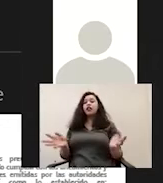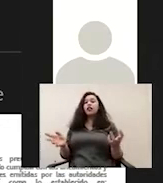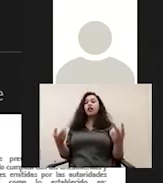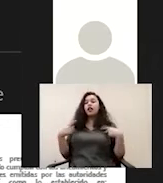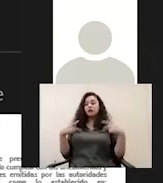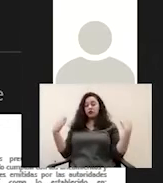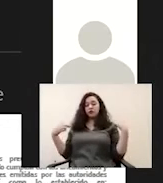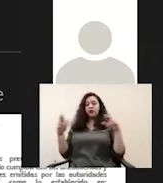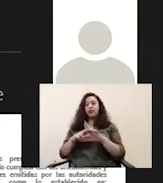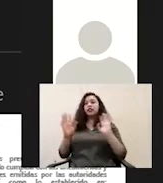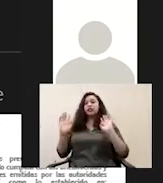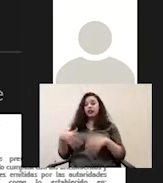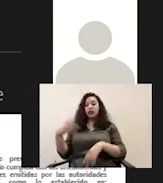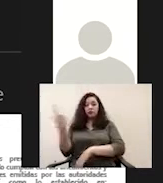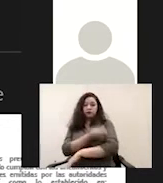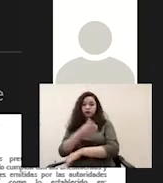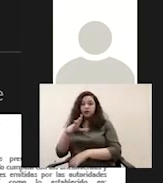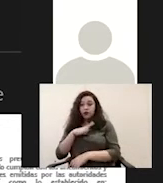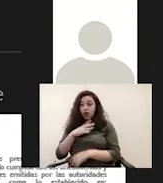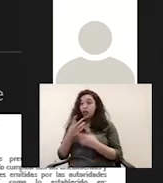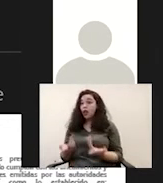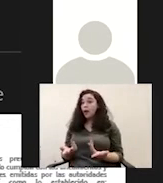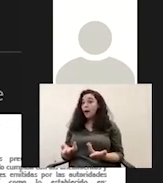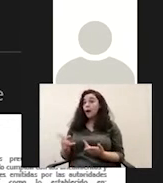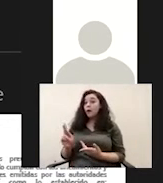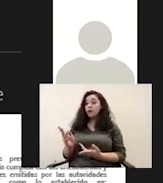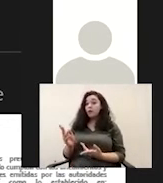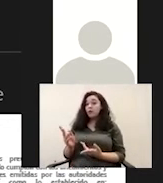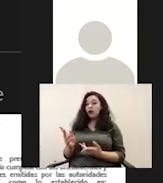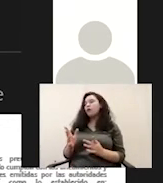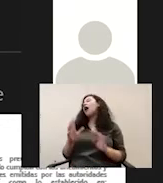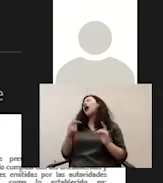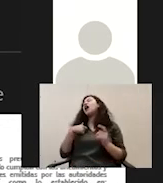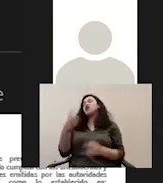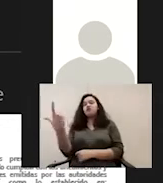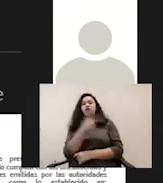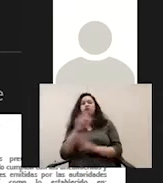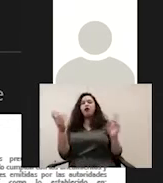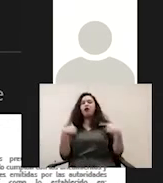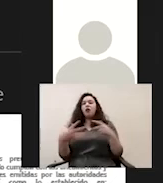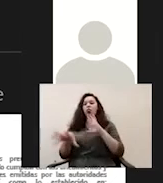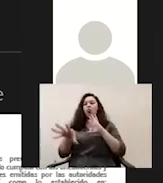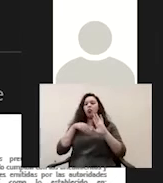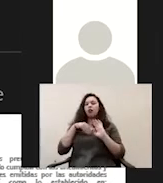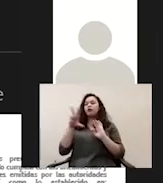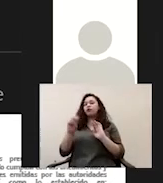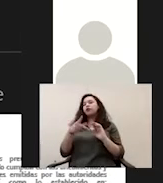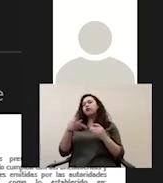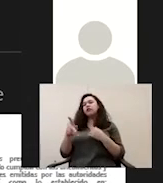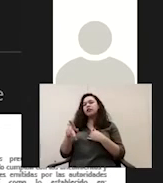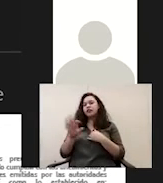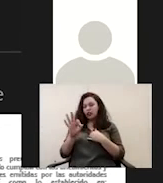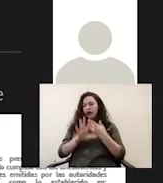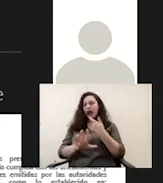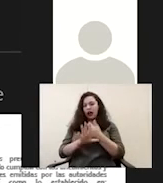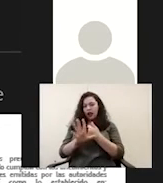profesores ya cuenta con la vacuna. Sin embargo, nadie está exento porque esté vacunado de presentar la enfermedad. Probablemente la va a